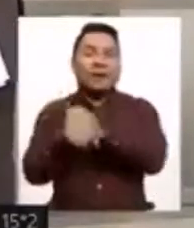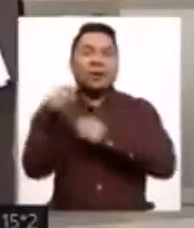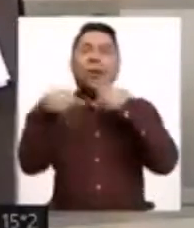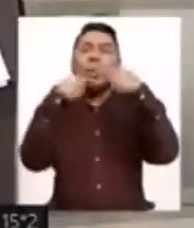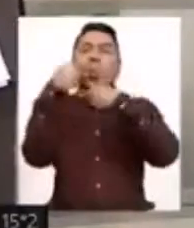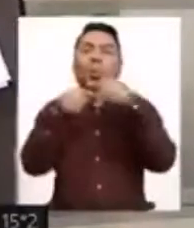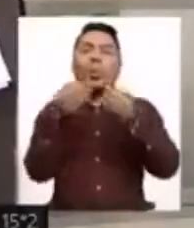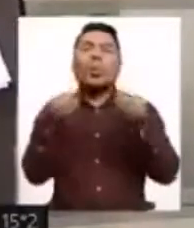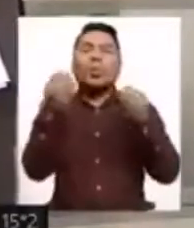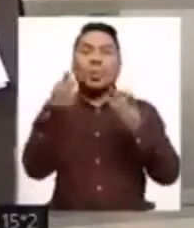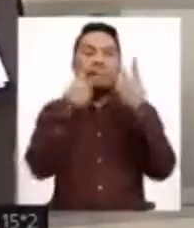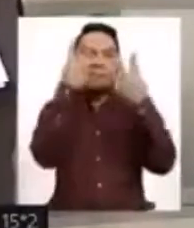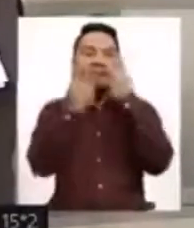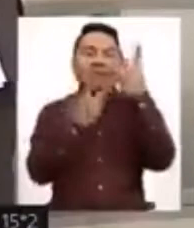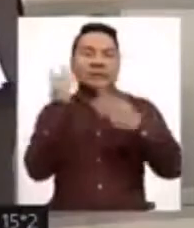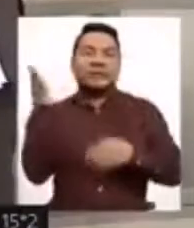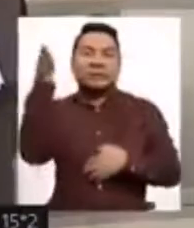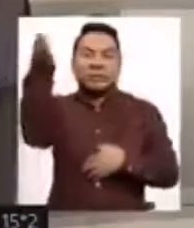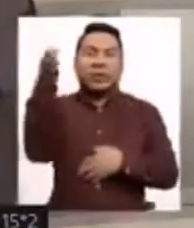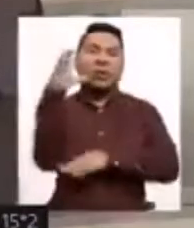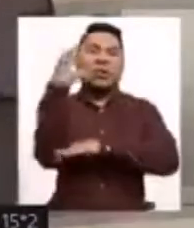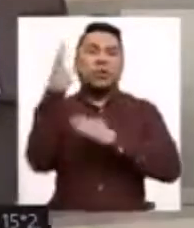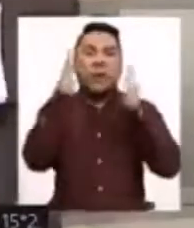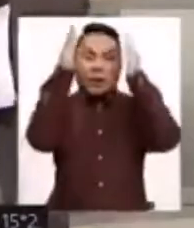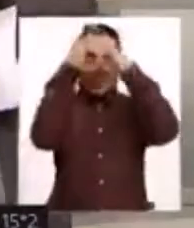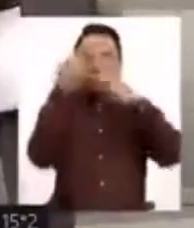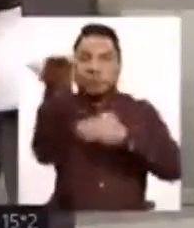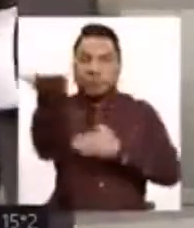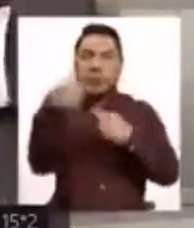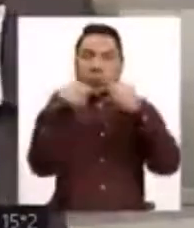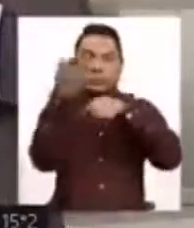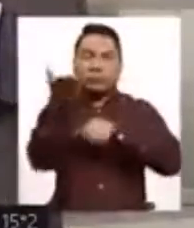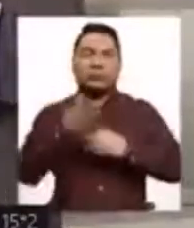más detalles de la visita del Papa a Colombia. Alex.